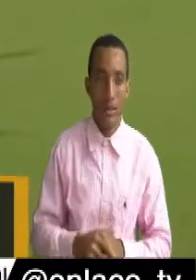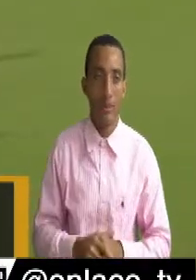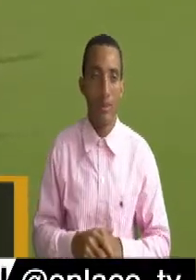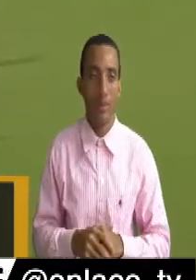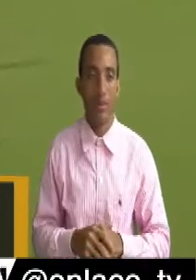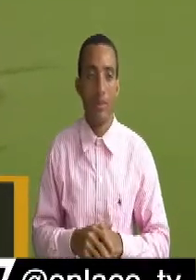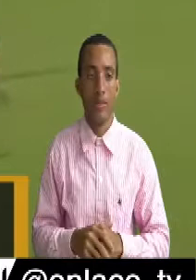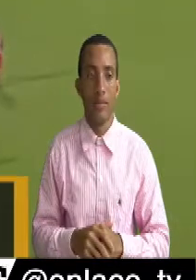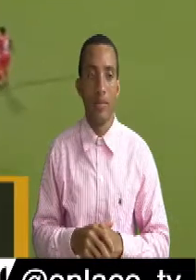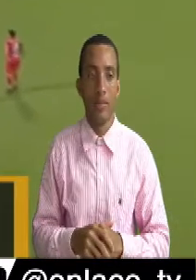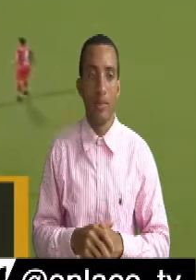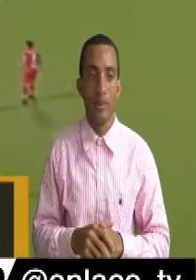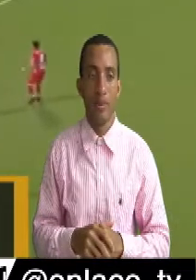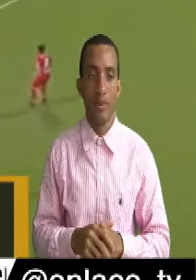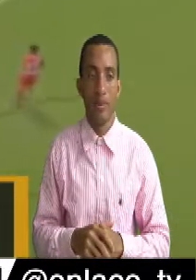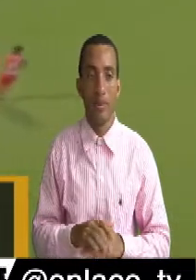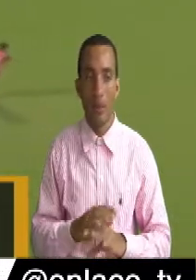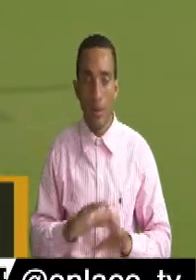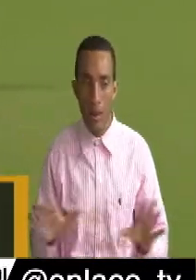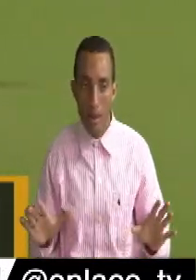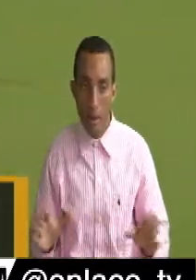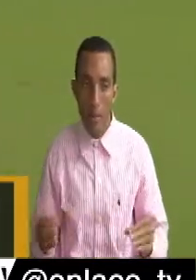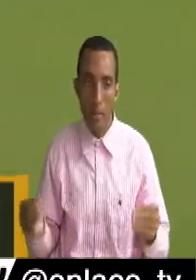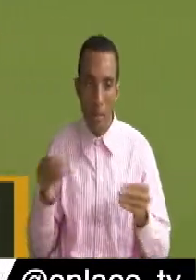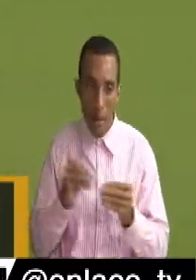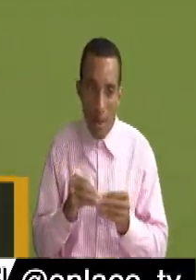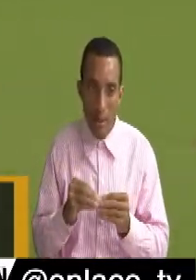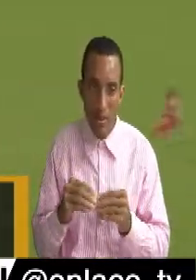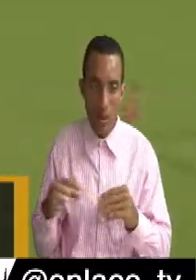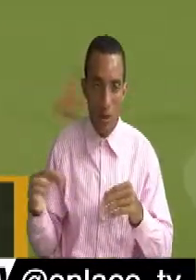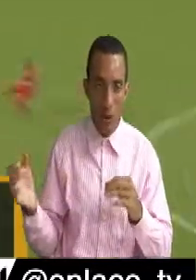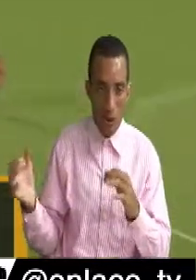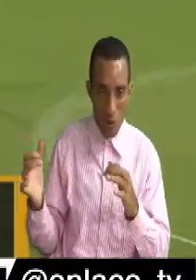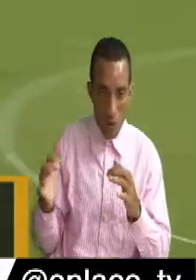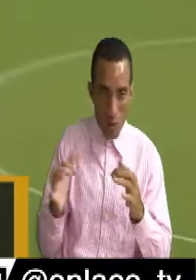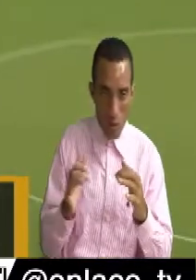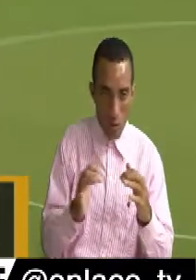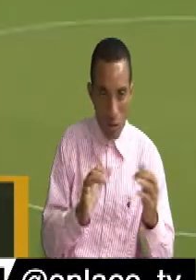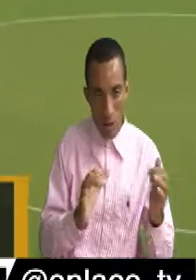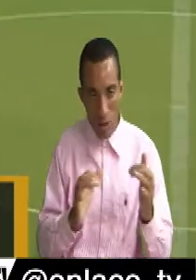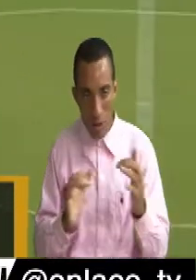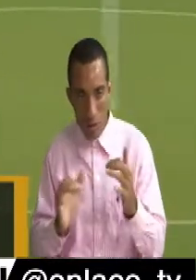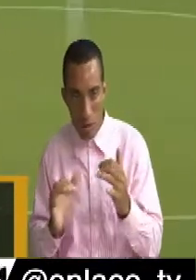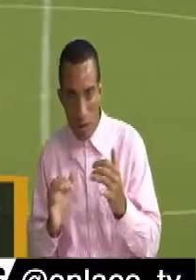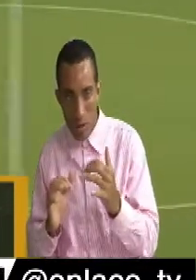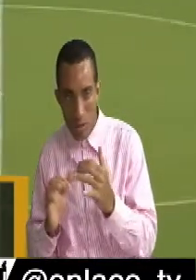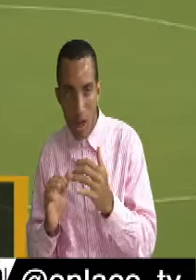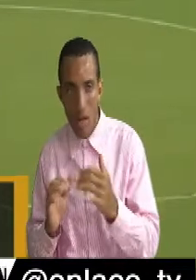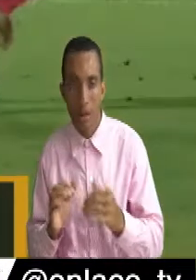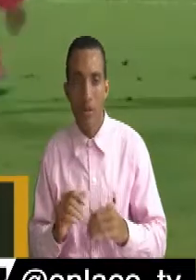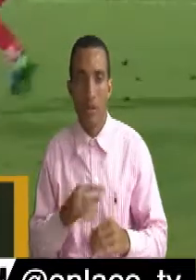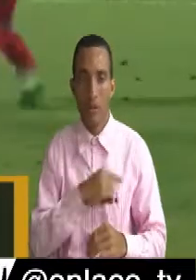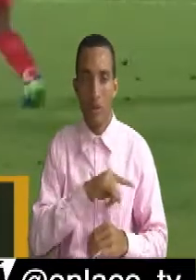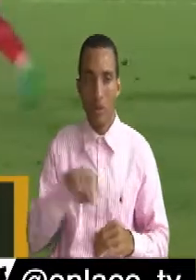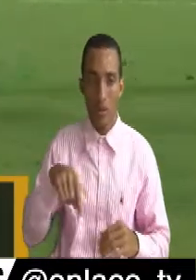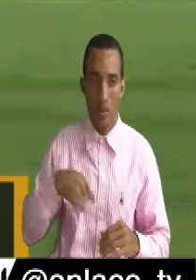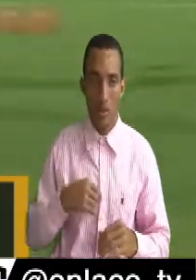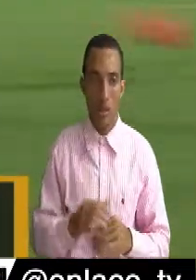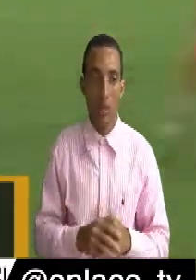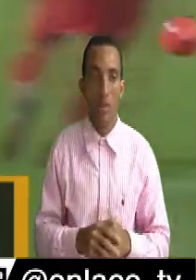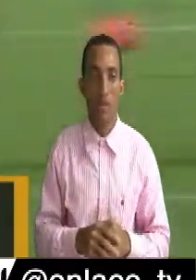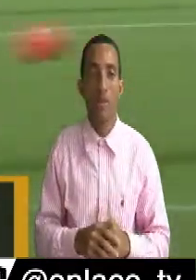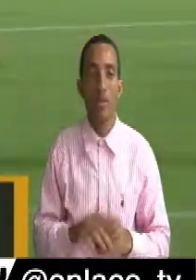a accionar más a las transiciones, a los contraataques nuestros, en